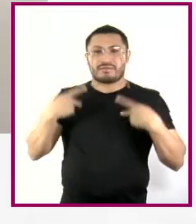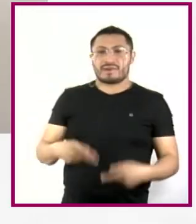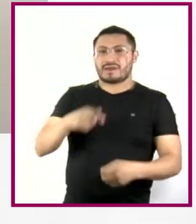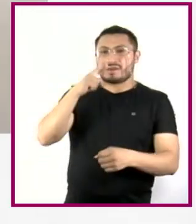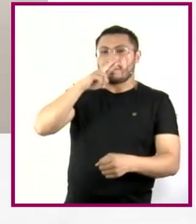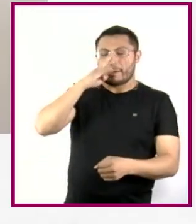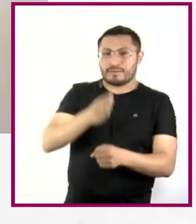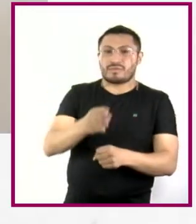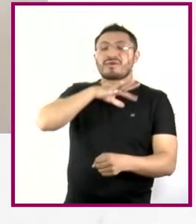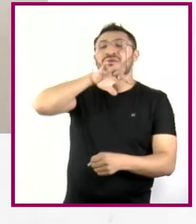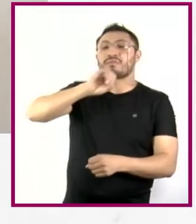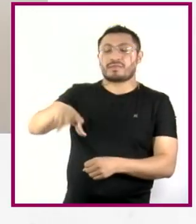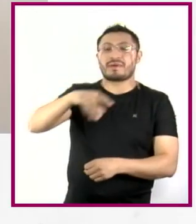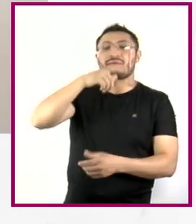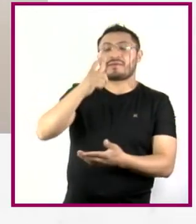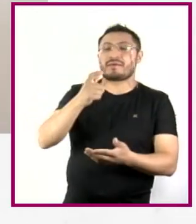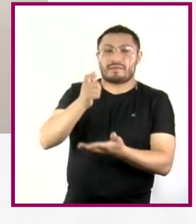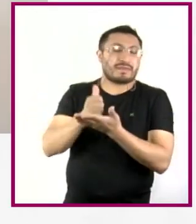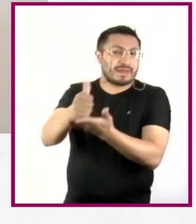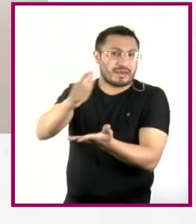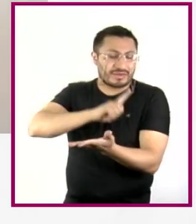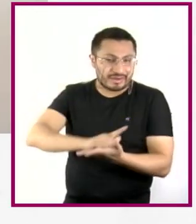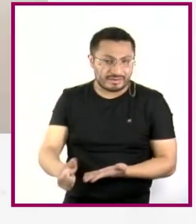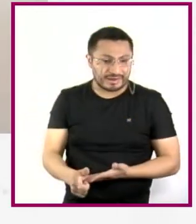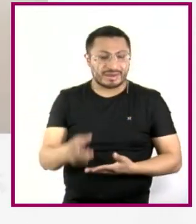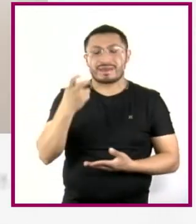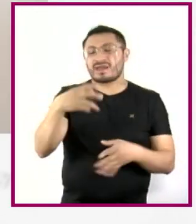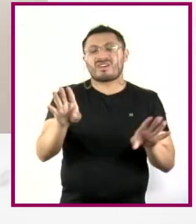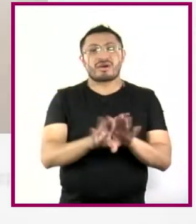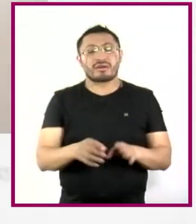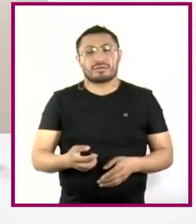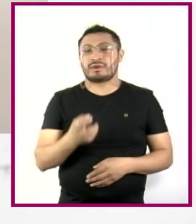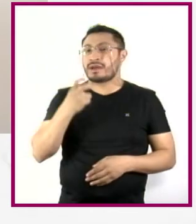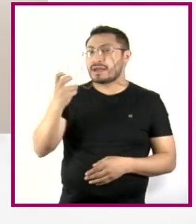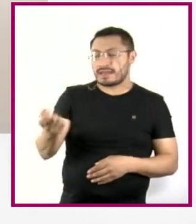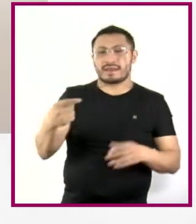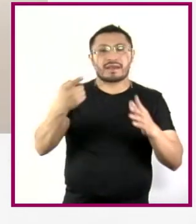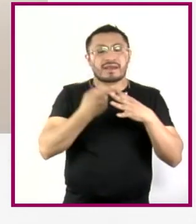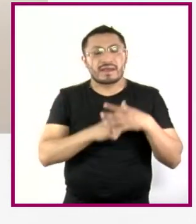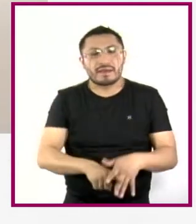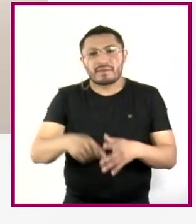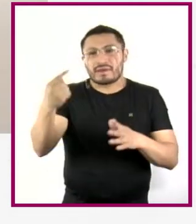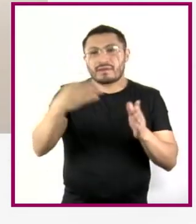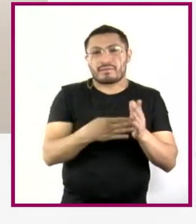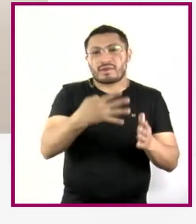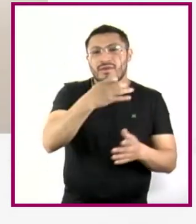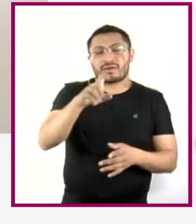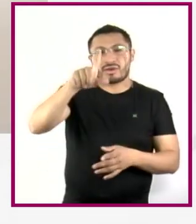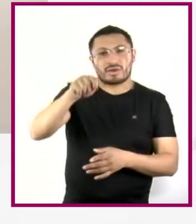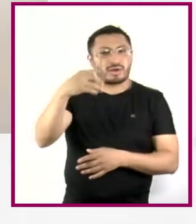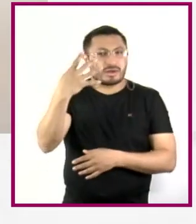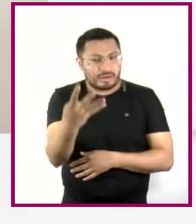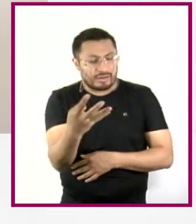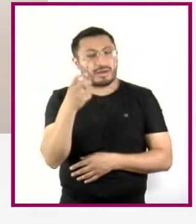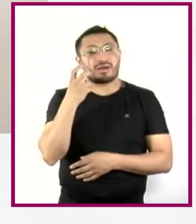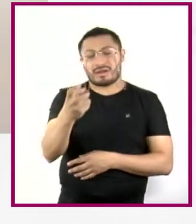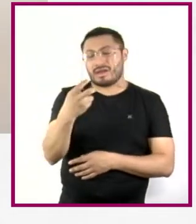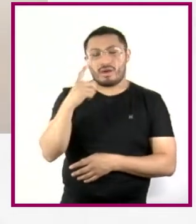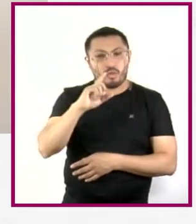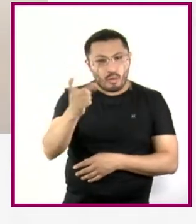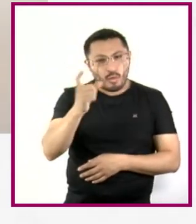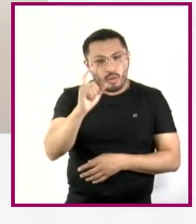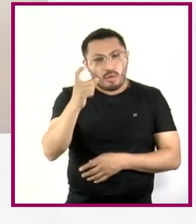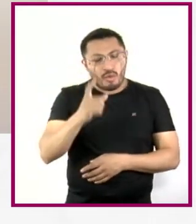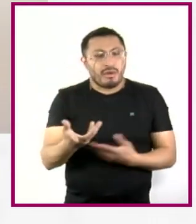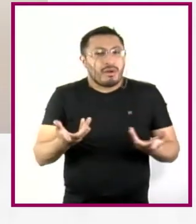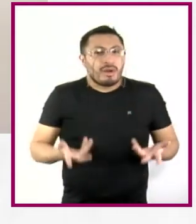Sí, el principio Quien contamina paga surge en el año 1974, que es realmente el momento